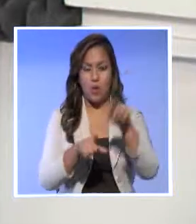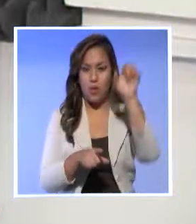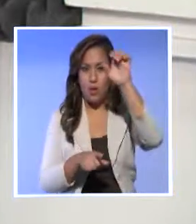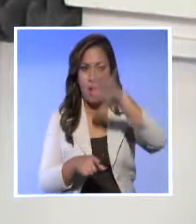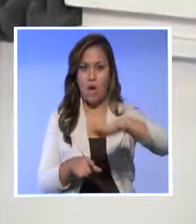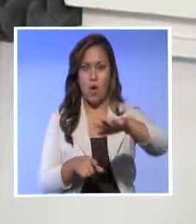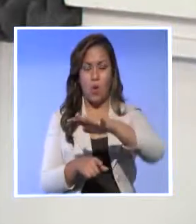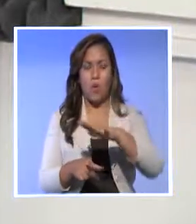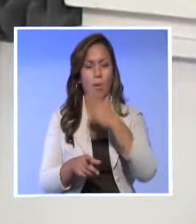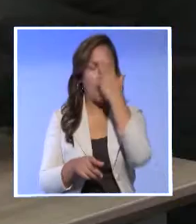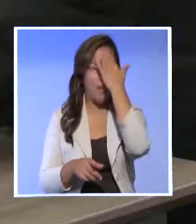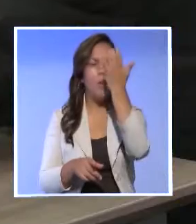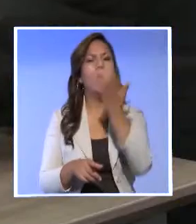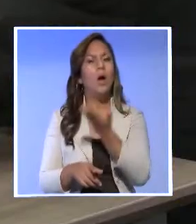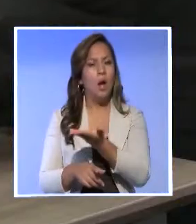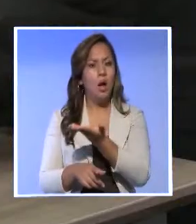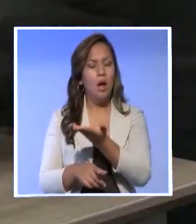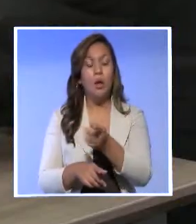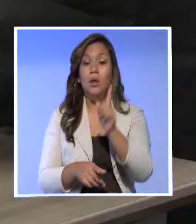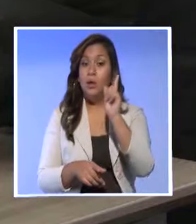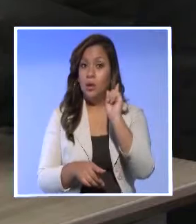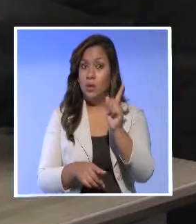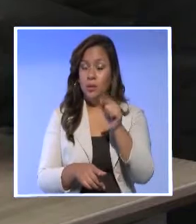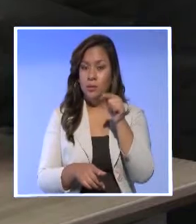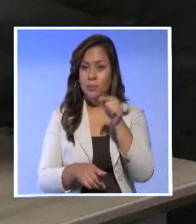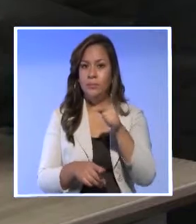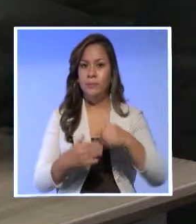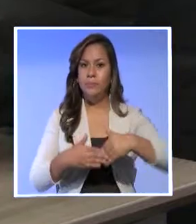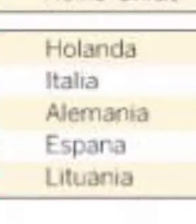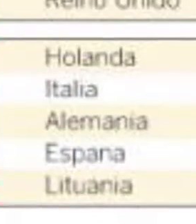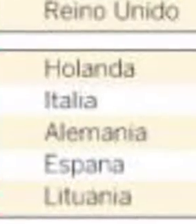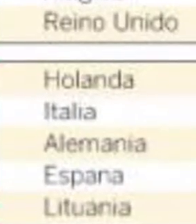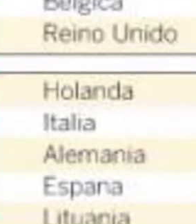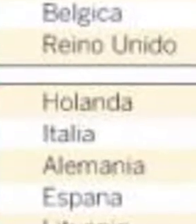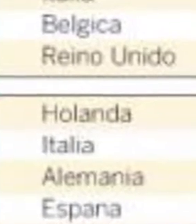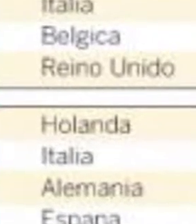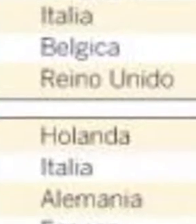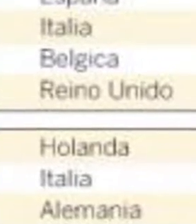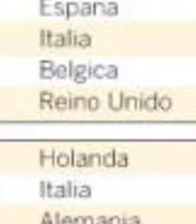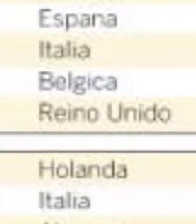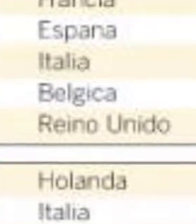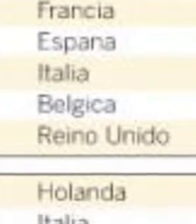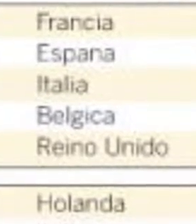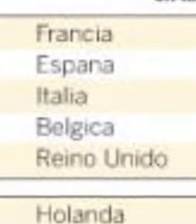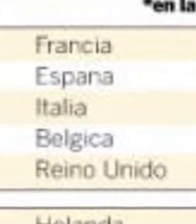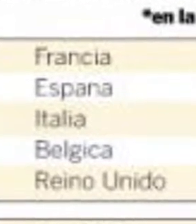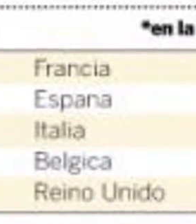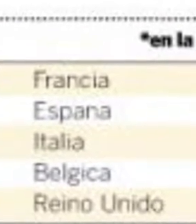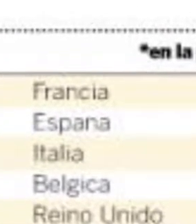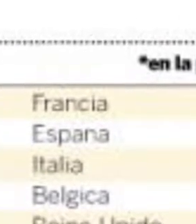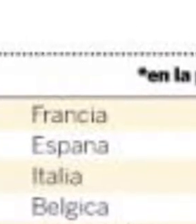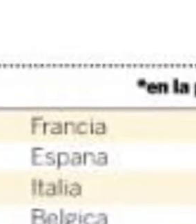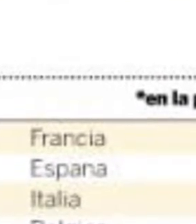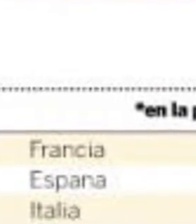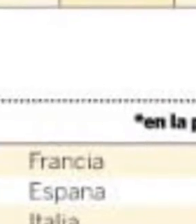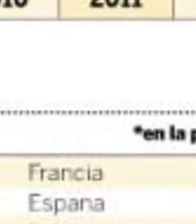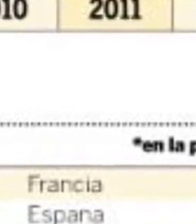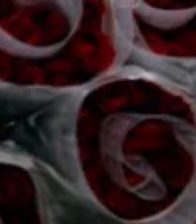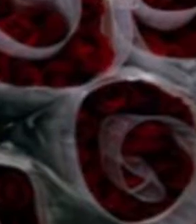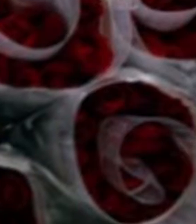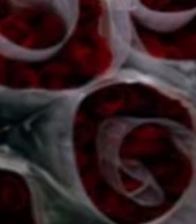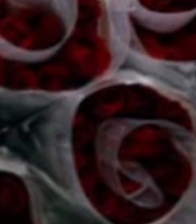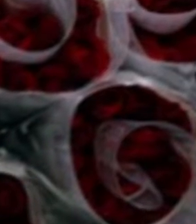porque en la unión europea tenemos uno de nuestros mejores mercados para nuestros productos primarios banano camarón